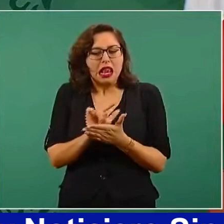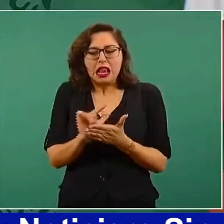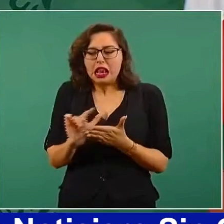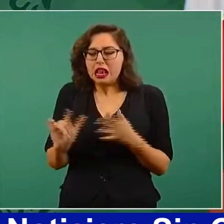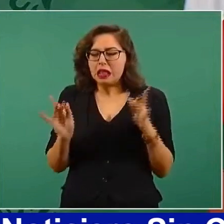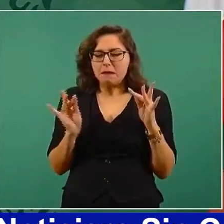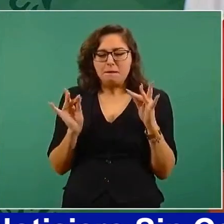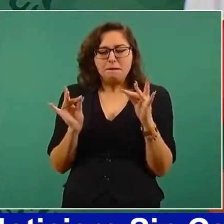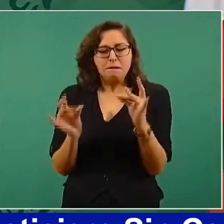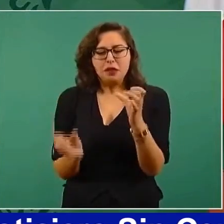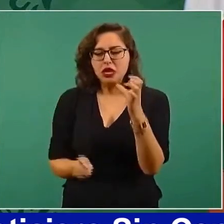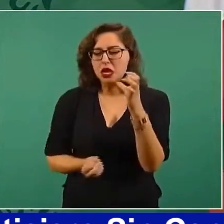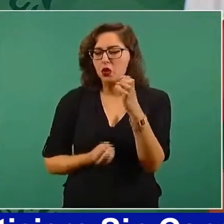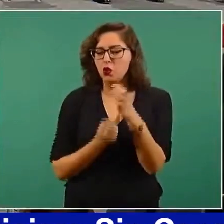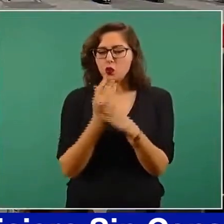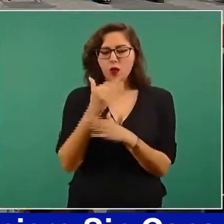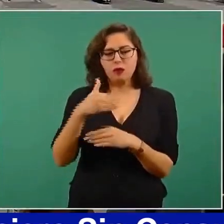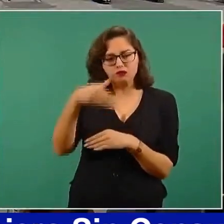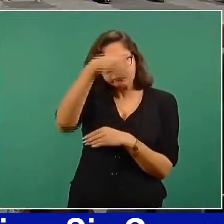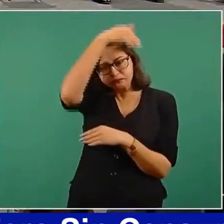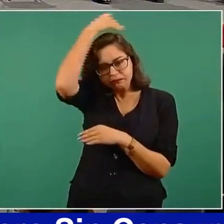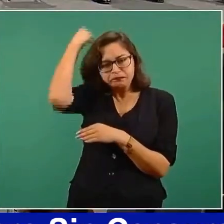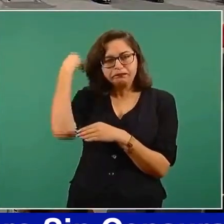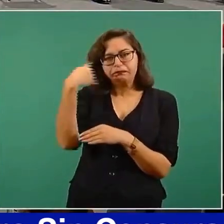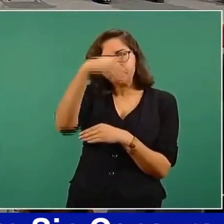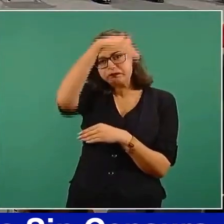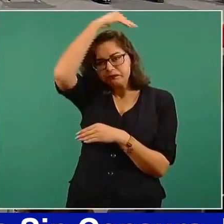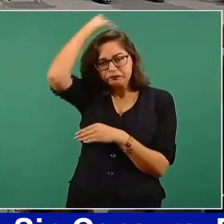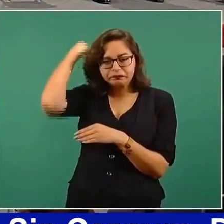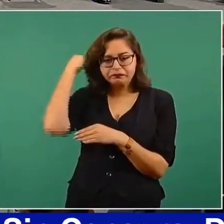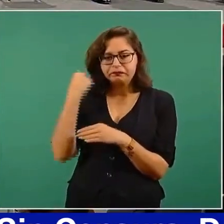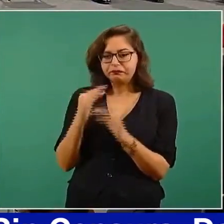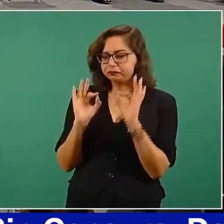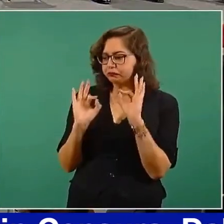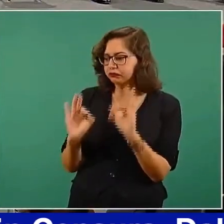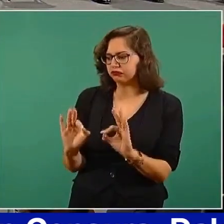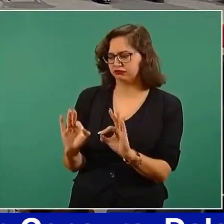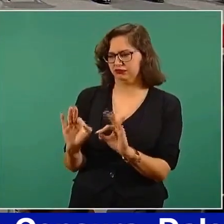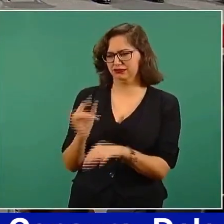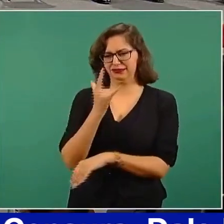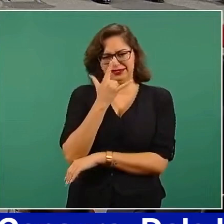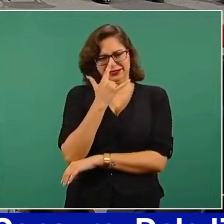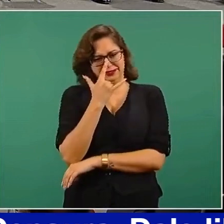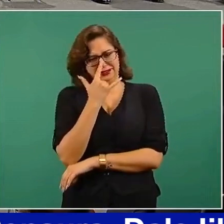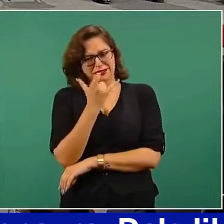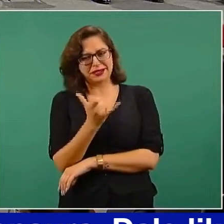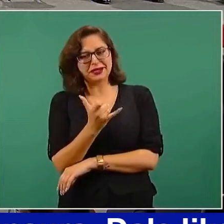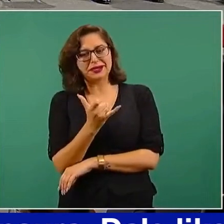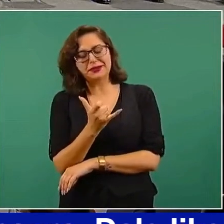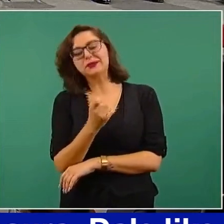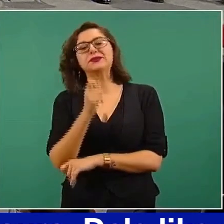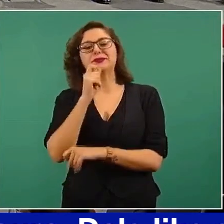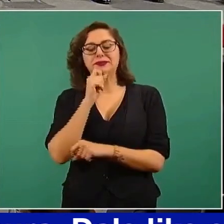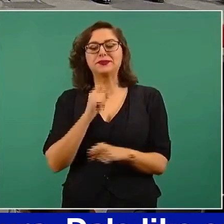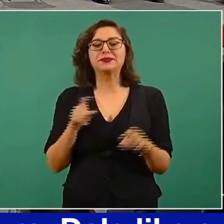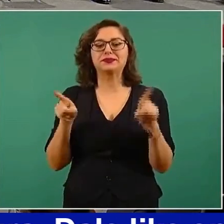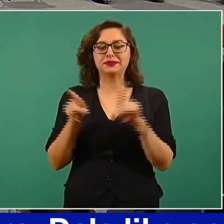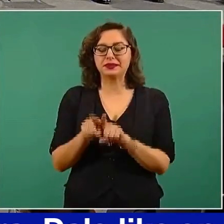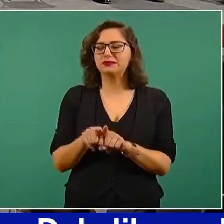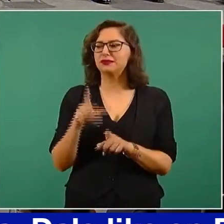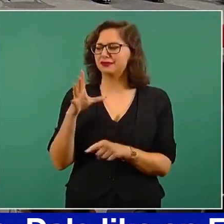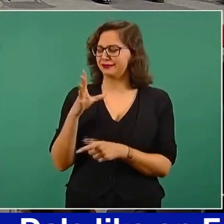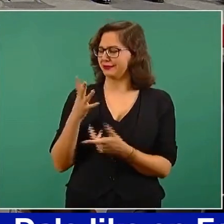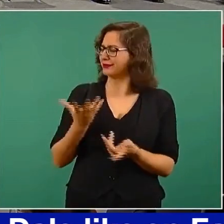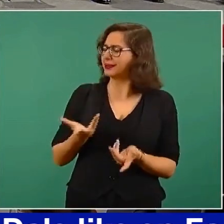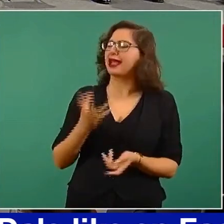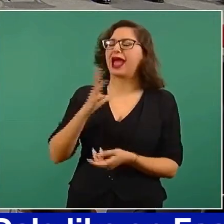impecable, recién comprada. Además, hay detalles interesantes para la audiencia y los que nos están viendo,